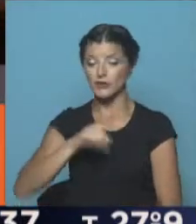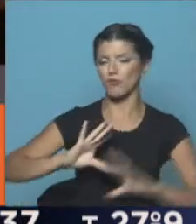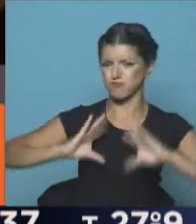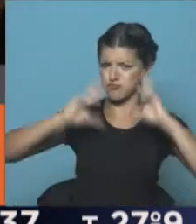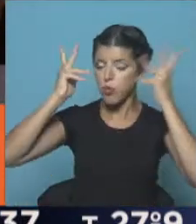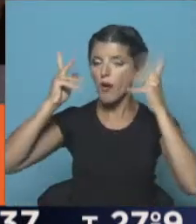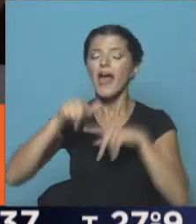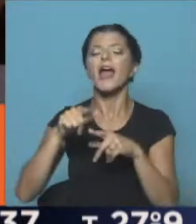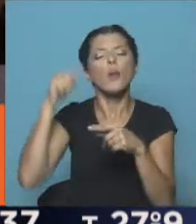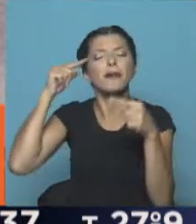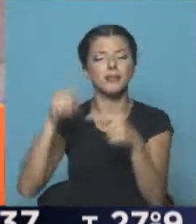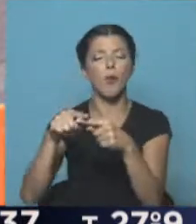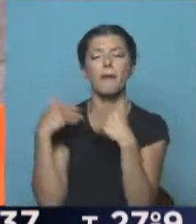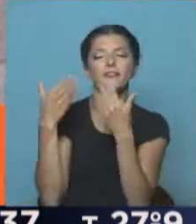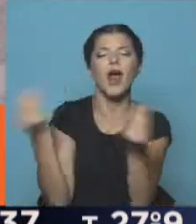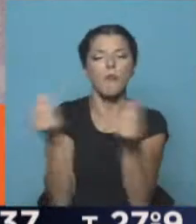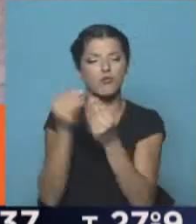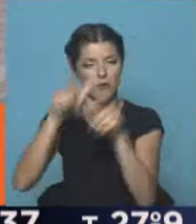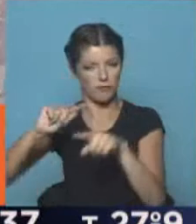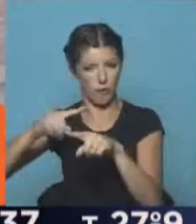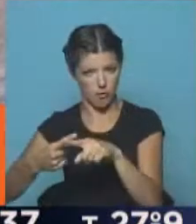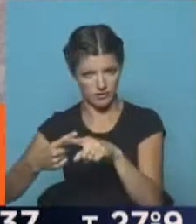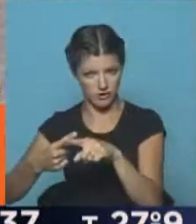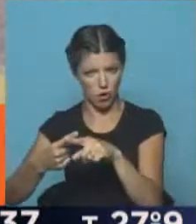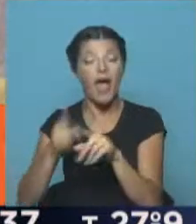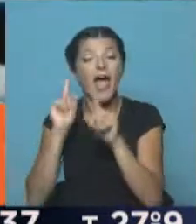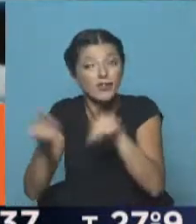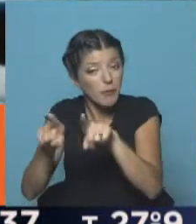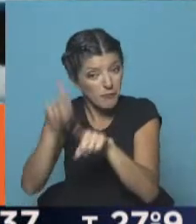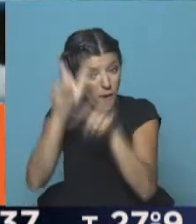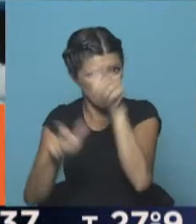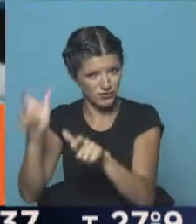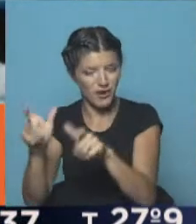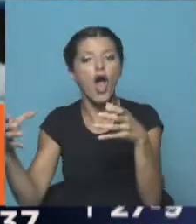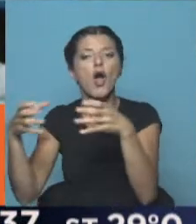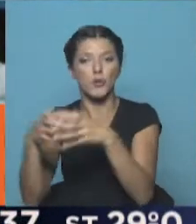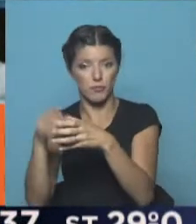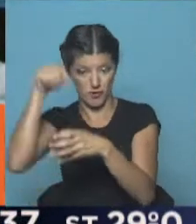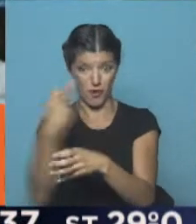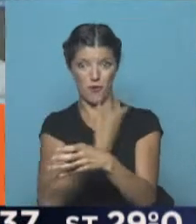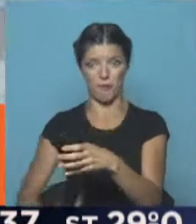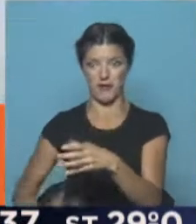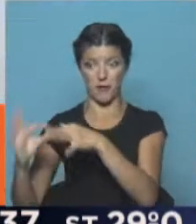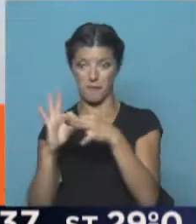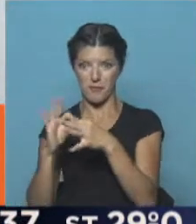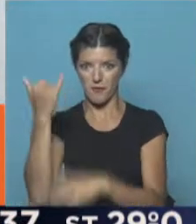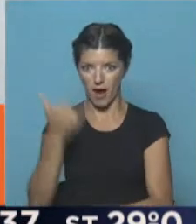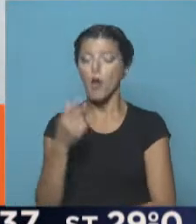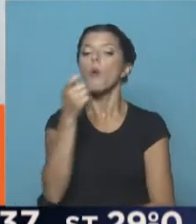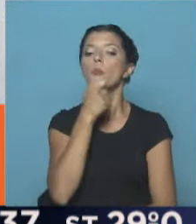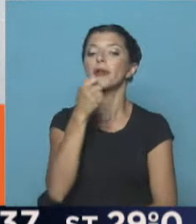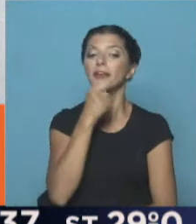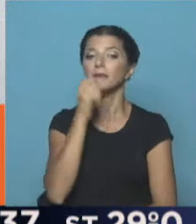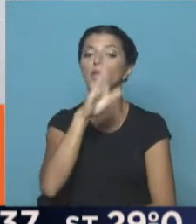beneficiar a decenas de funcionarios muchos de ellos de la coalición gobernante como incluyente liviu dragnea